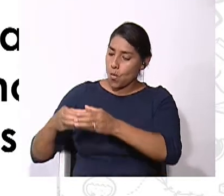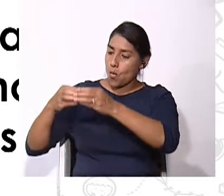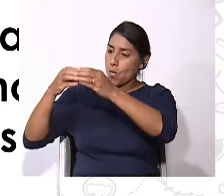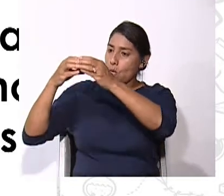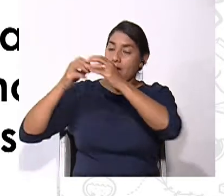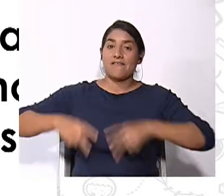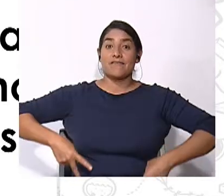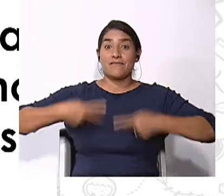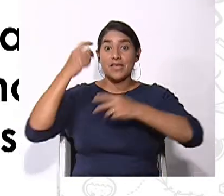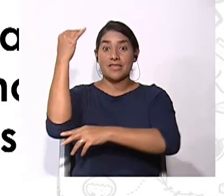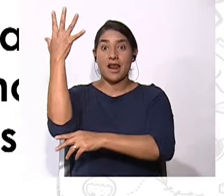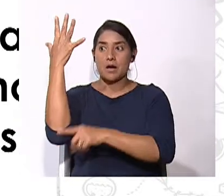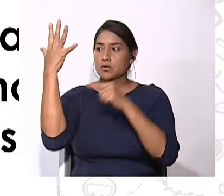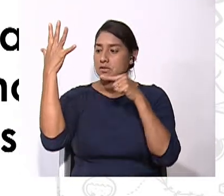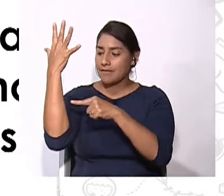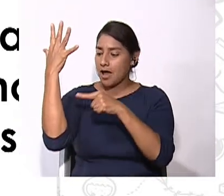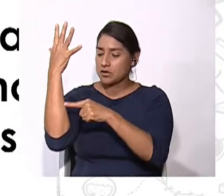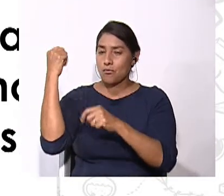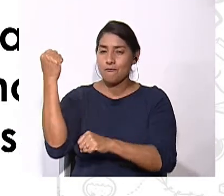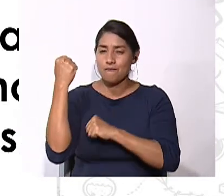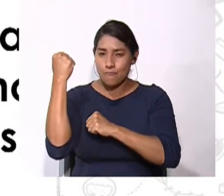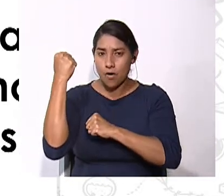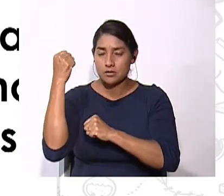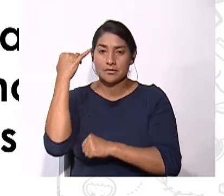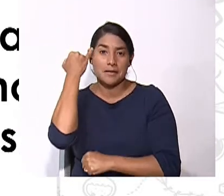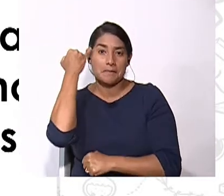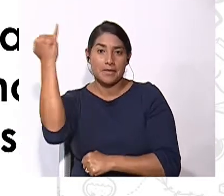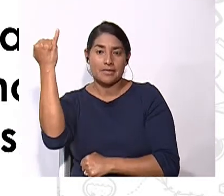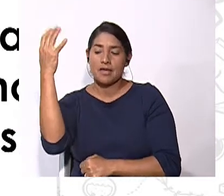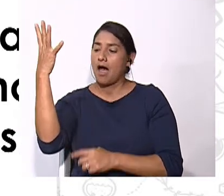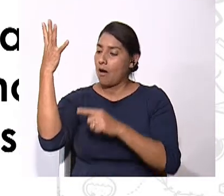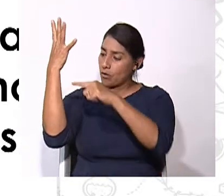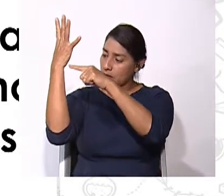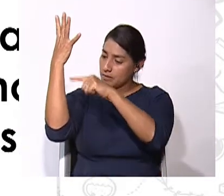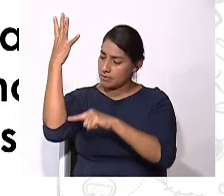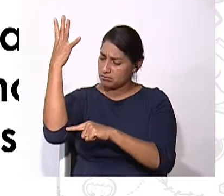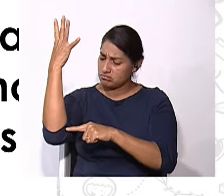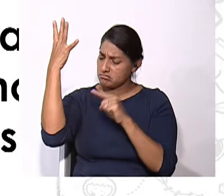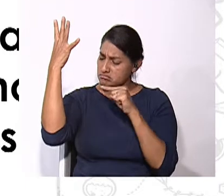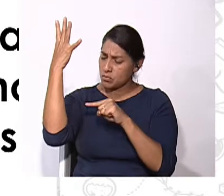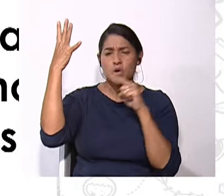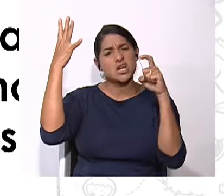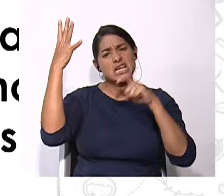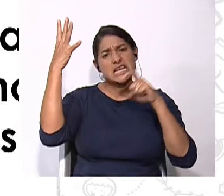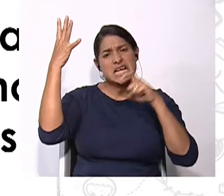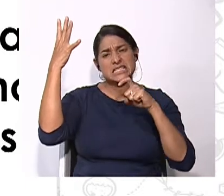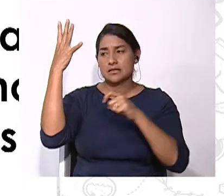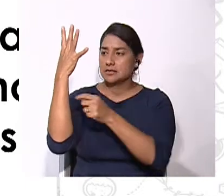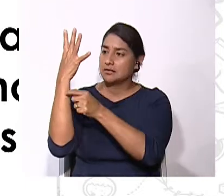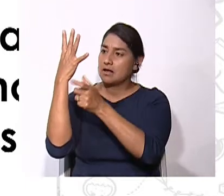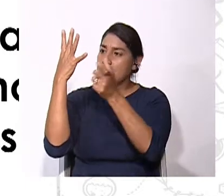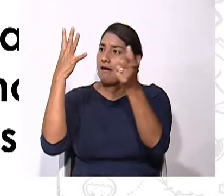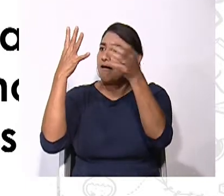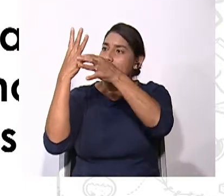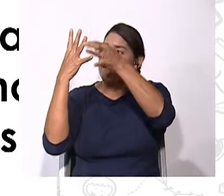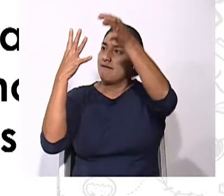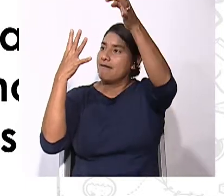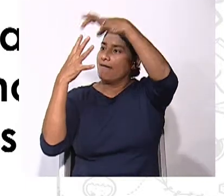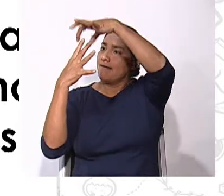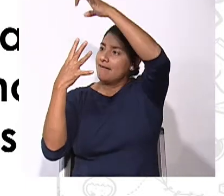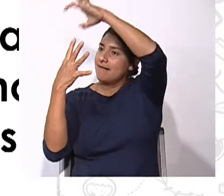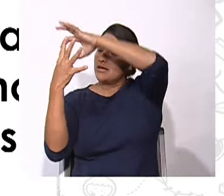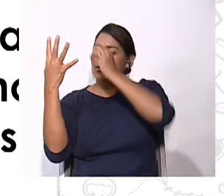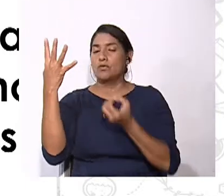ser como mi idea fundamental. Pero el tronco necesita de las ramas, necesita de